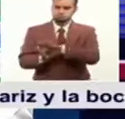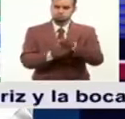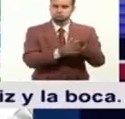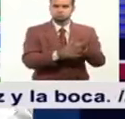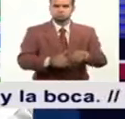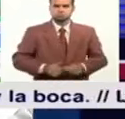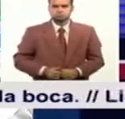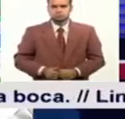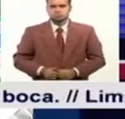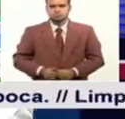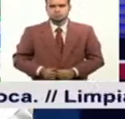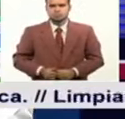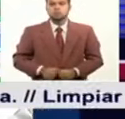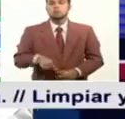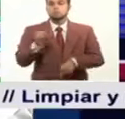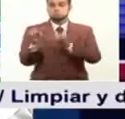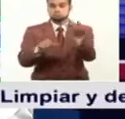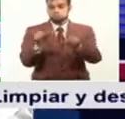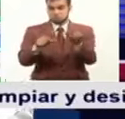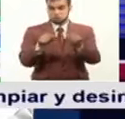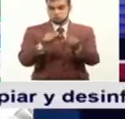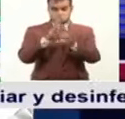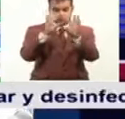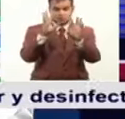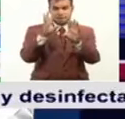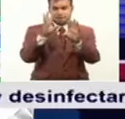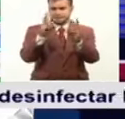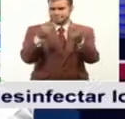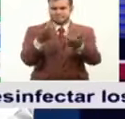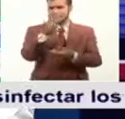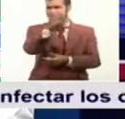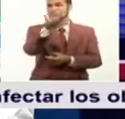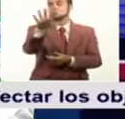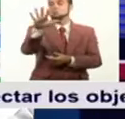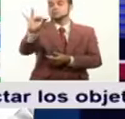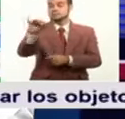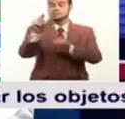45,6% de todos los diagnosticados ayer, totalmente